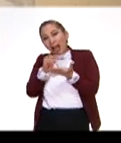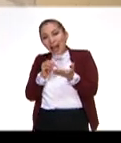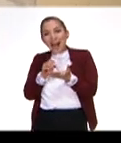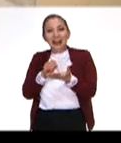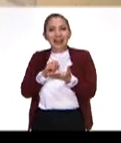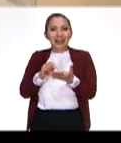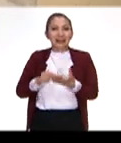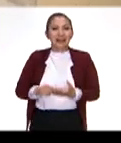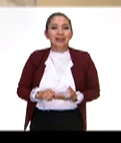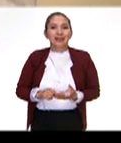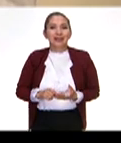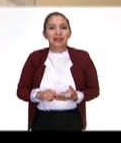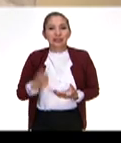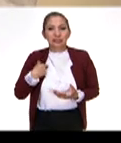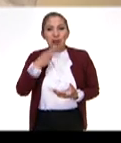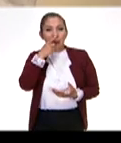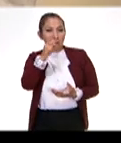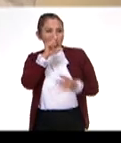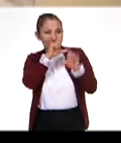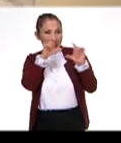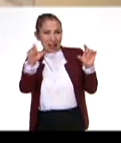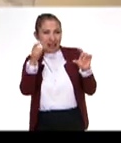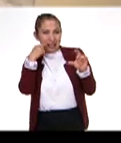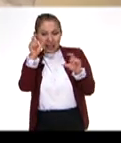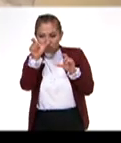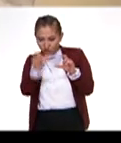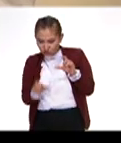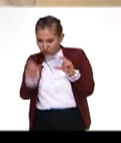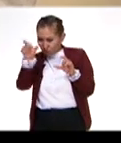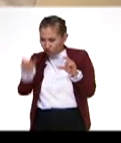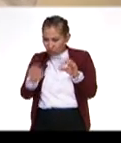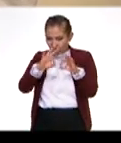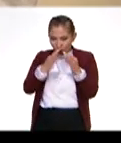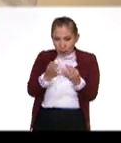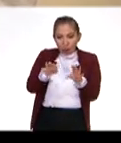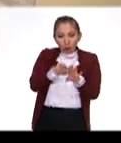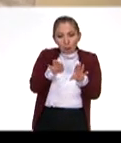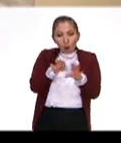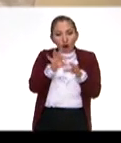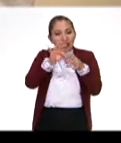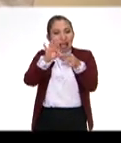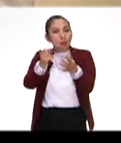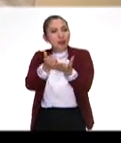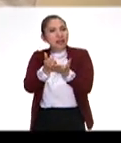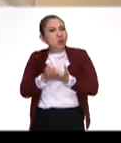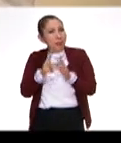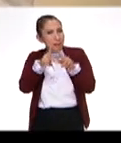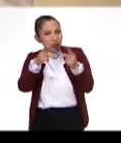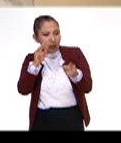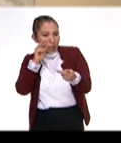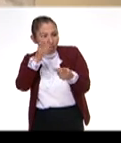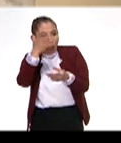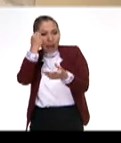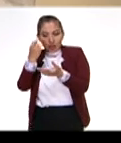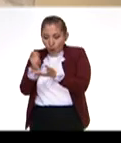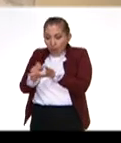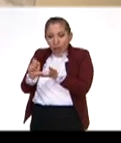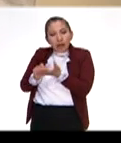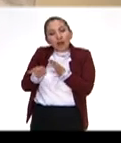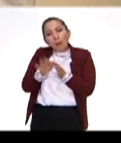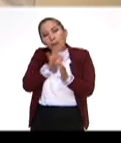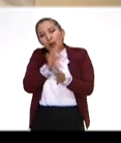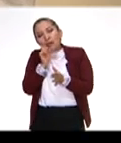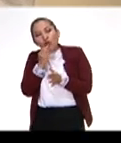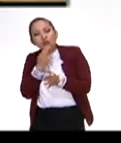Blanco, y yo emulaba las entradas y las construcciones, eran como una guía para mí. Decía, ¿cómo